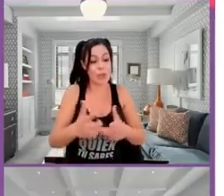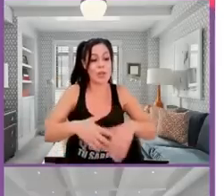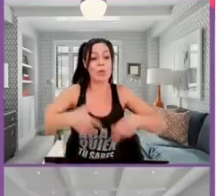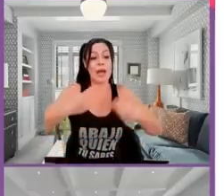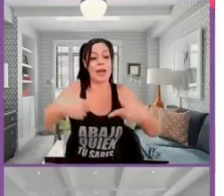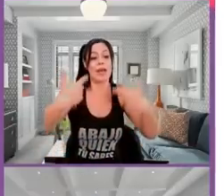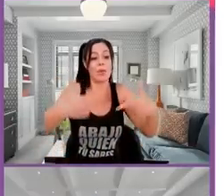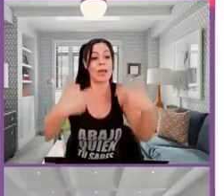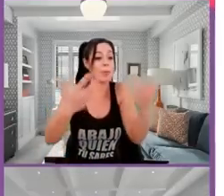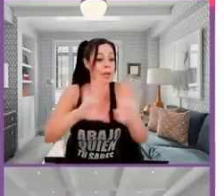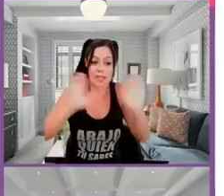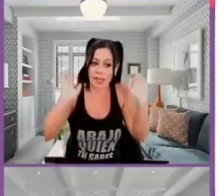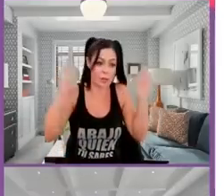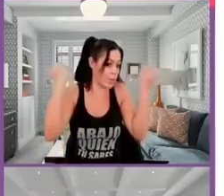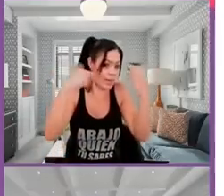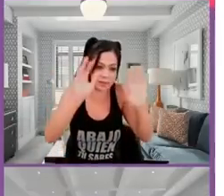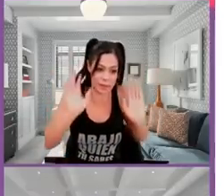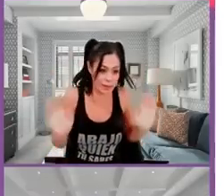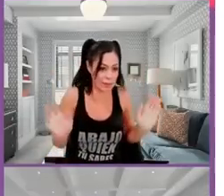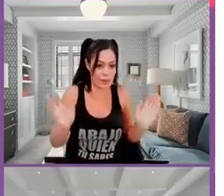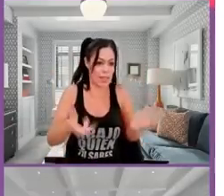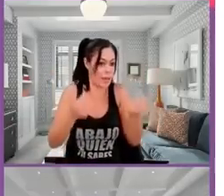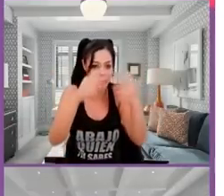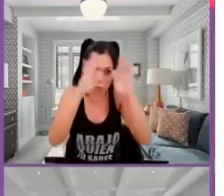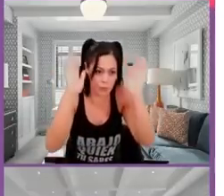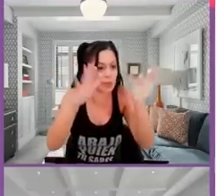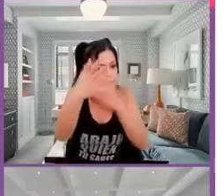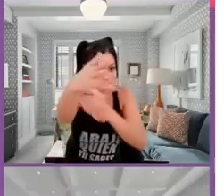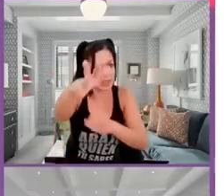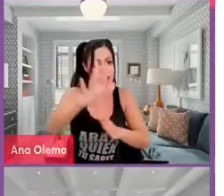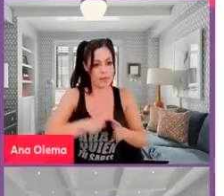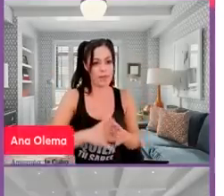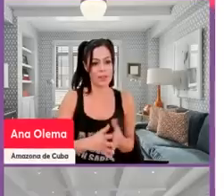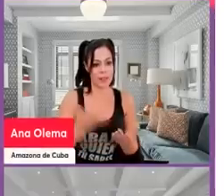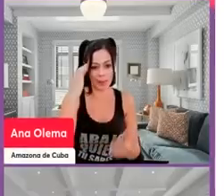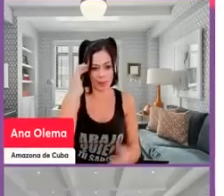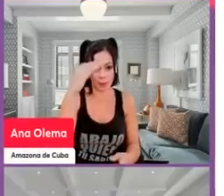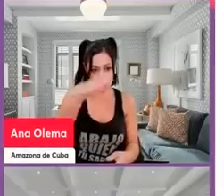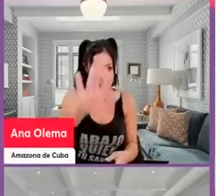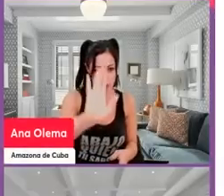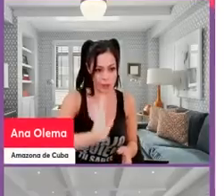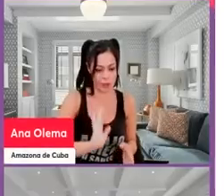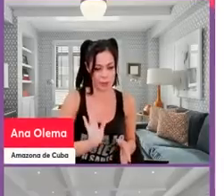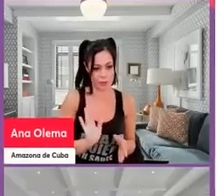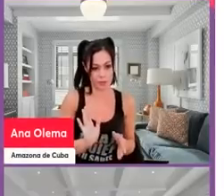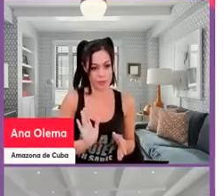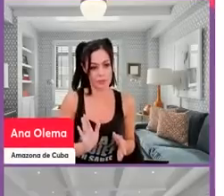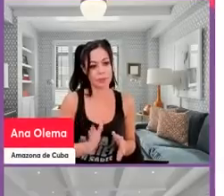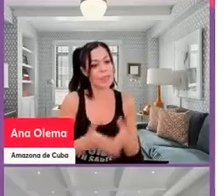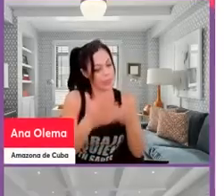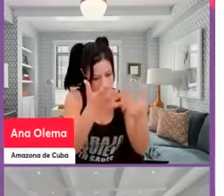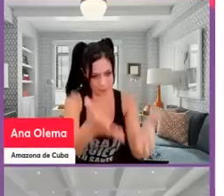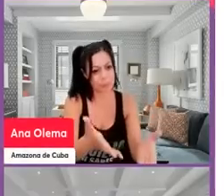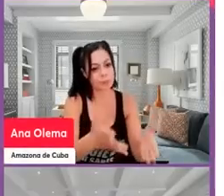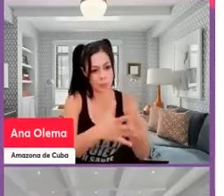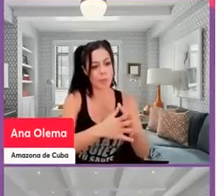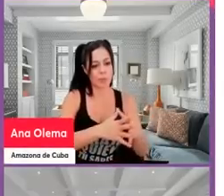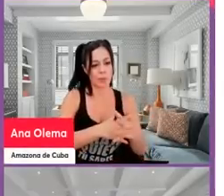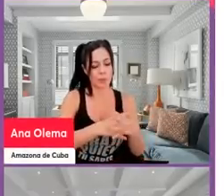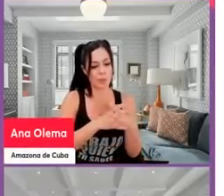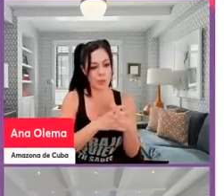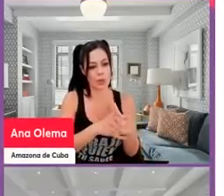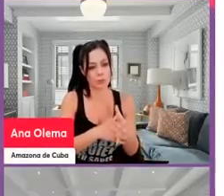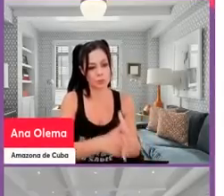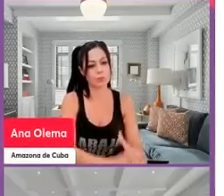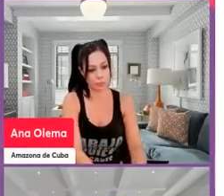Uh-huh. Entonces es una democracia que ellos se inventan, que es la más justa, ahora defendida. No, es la representativa. Ellos dicen, sí. Ellos defienden que es